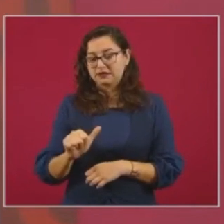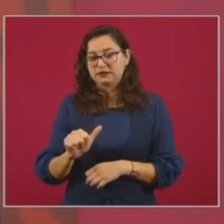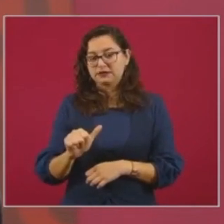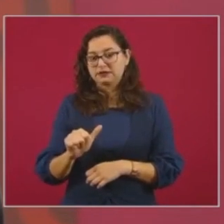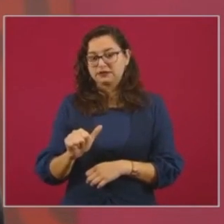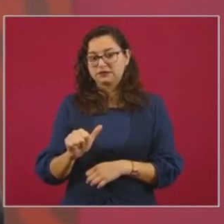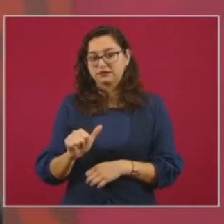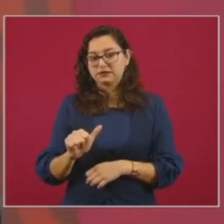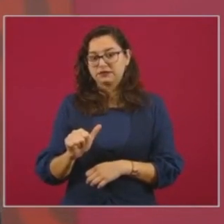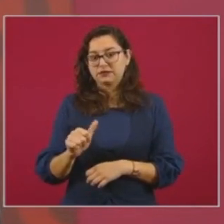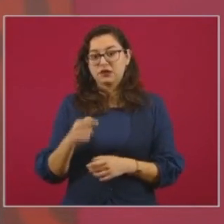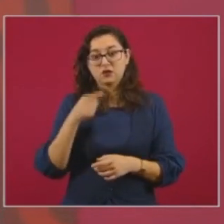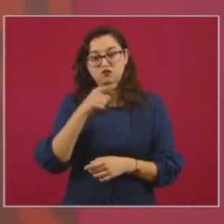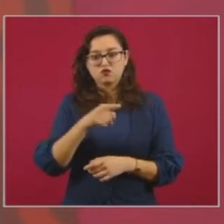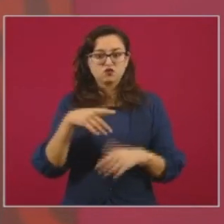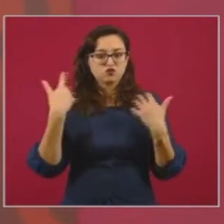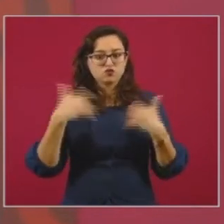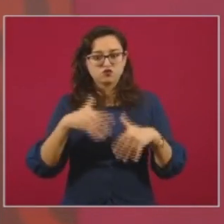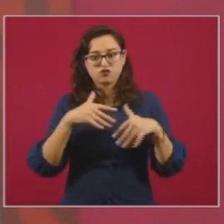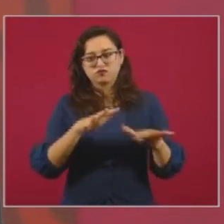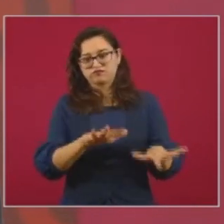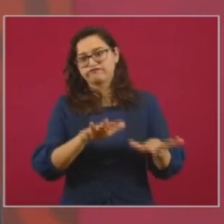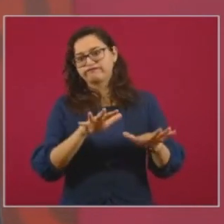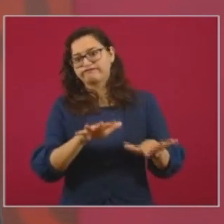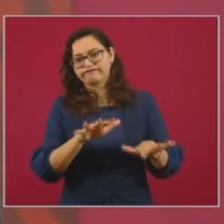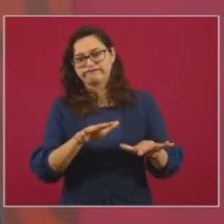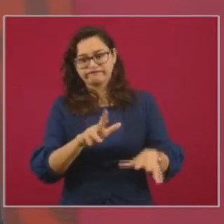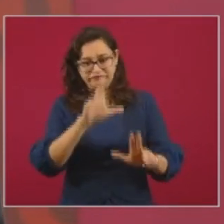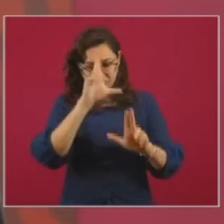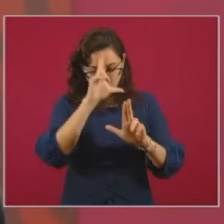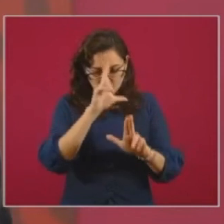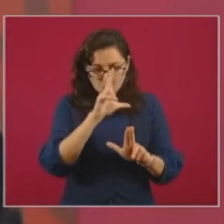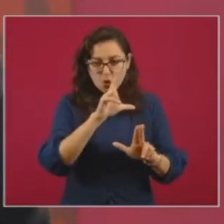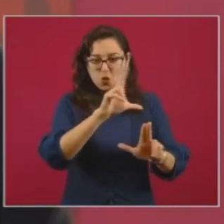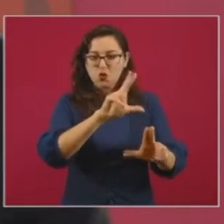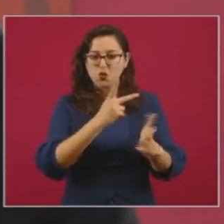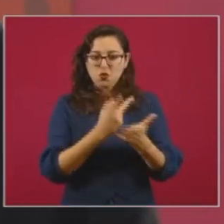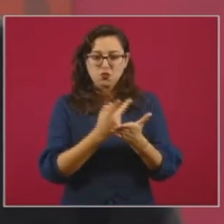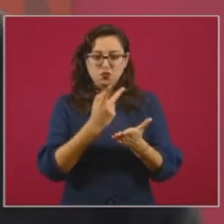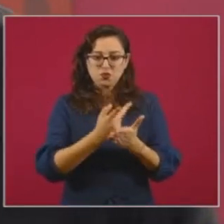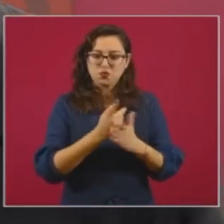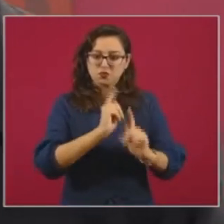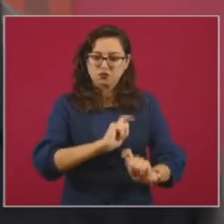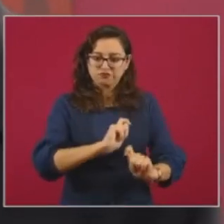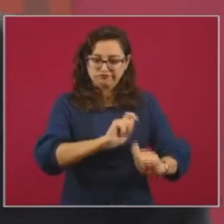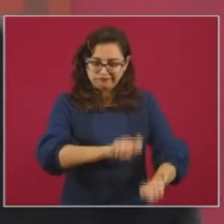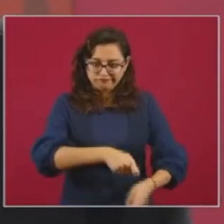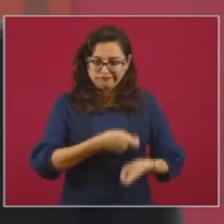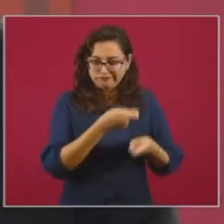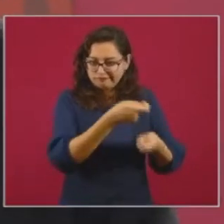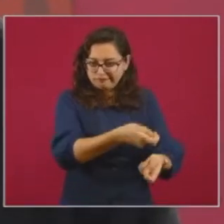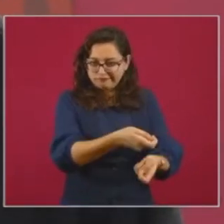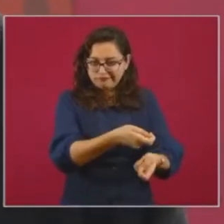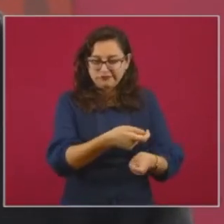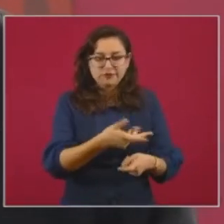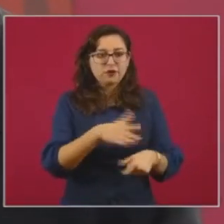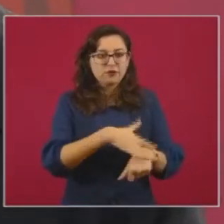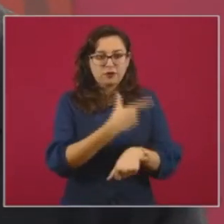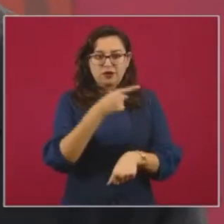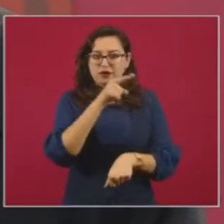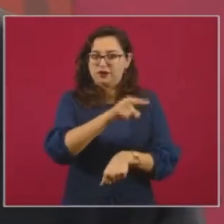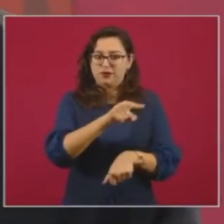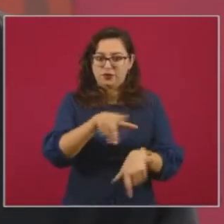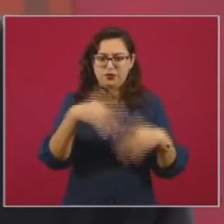como embajadora eminente. Es una distinción en el servicio